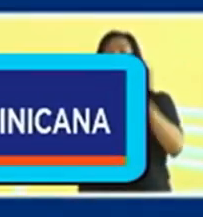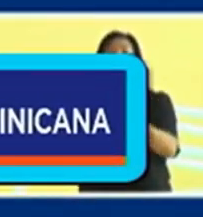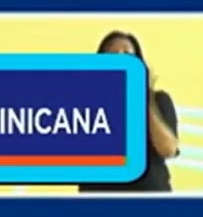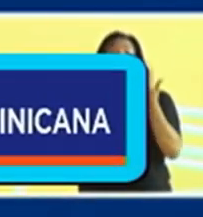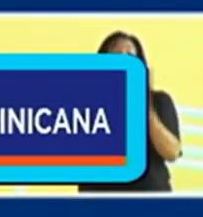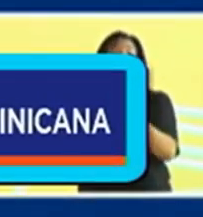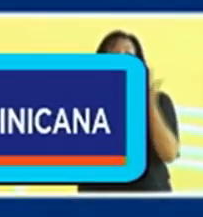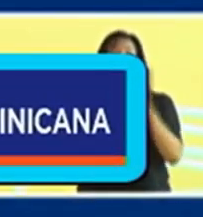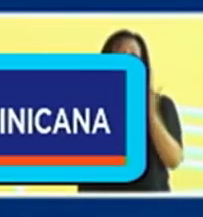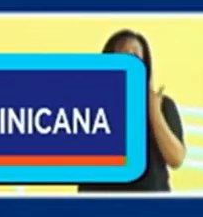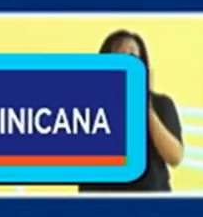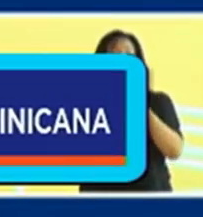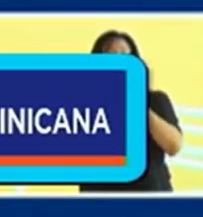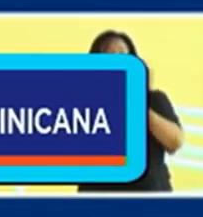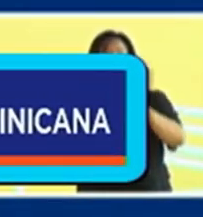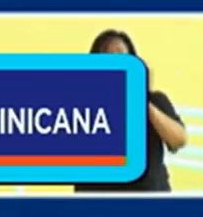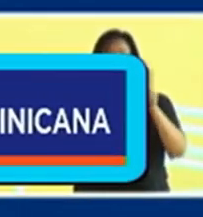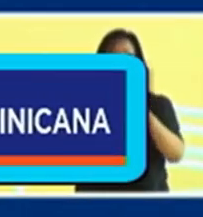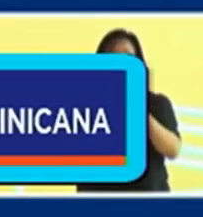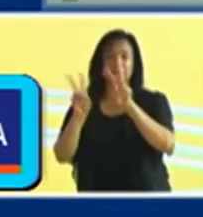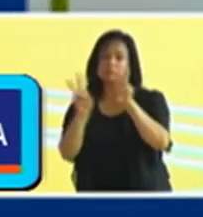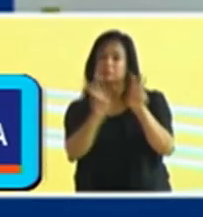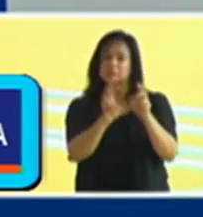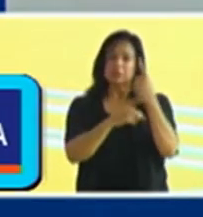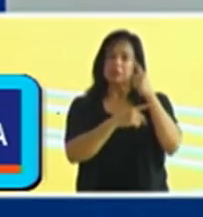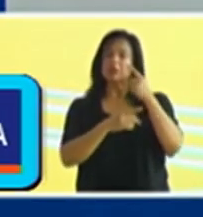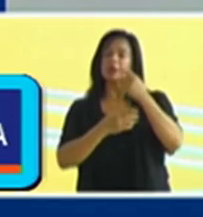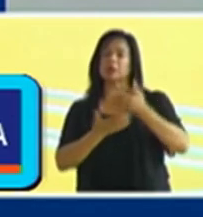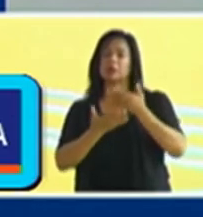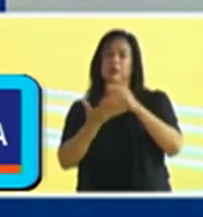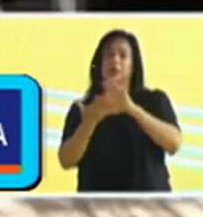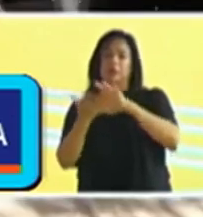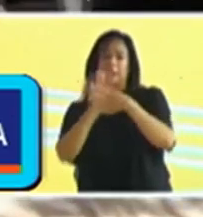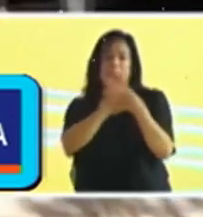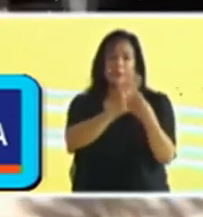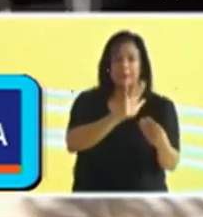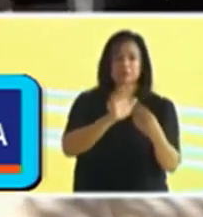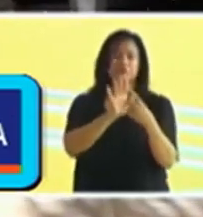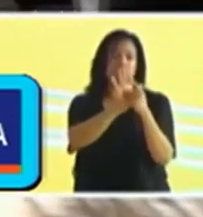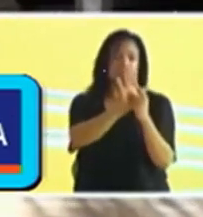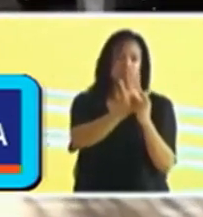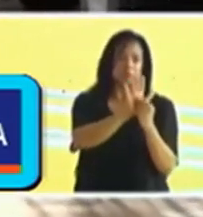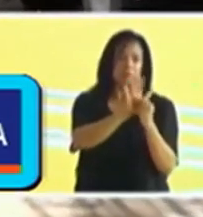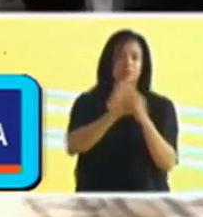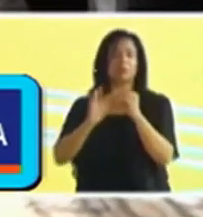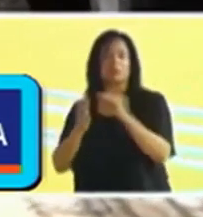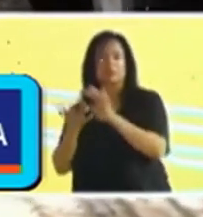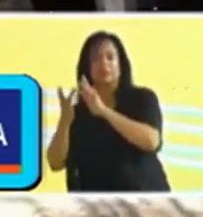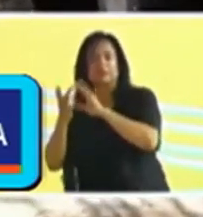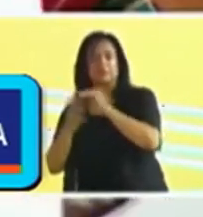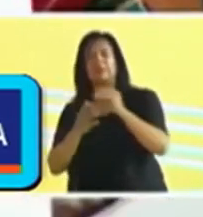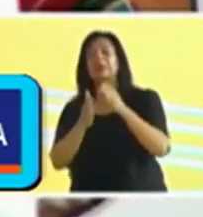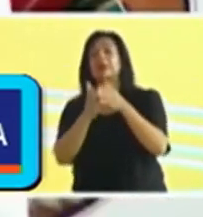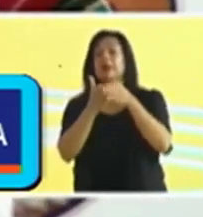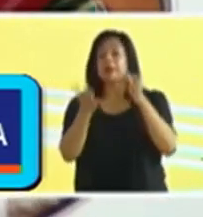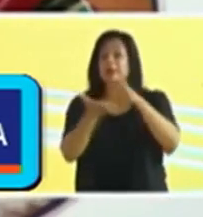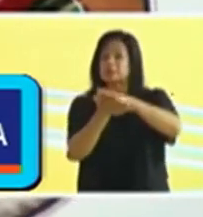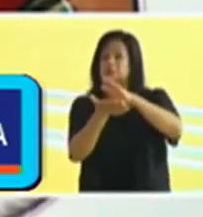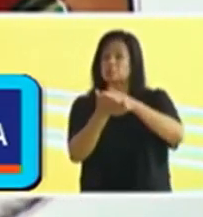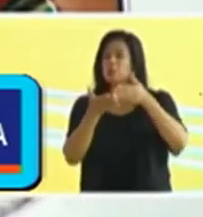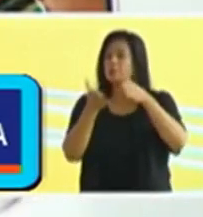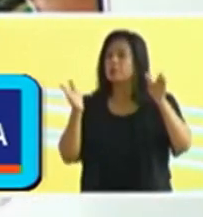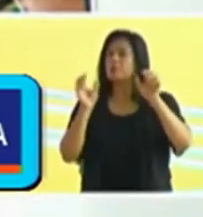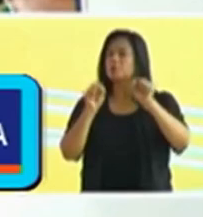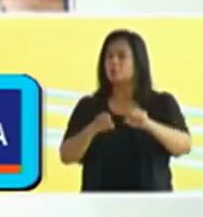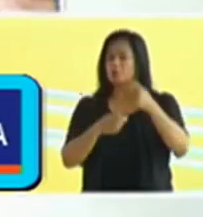de textos de todas las asignaturas estarán disponibles en formato impreso y digital para todos los estudiantes del sector público. Estos